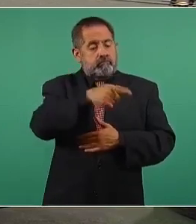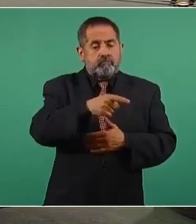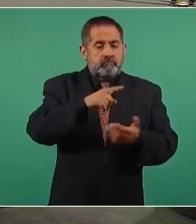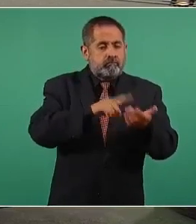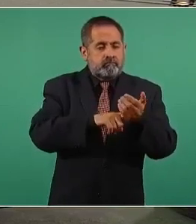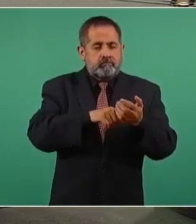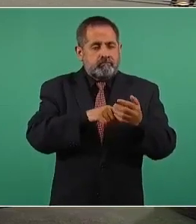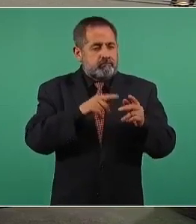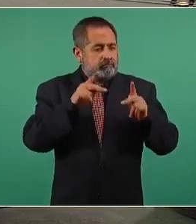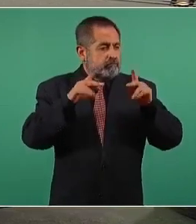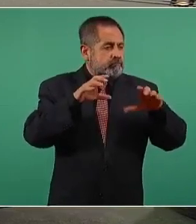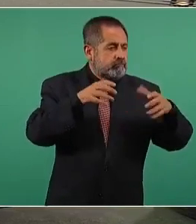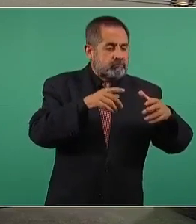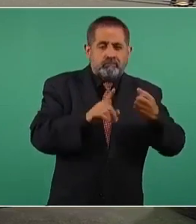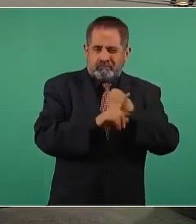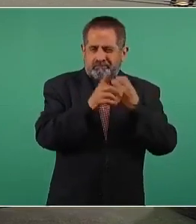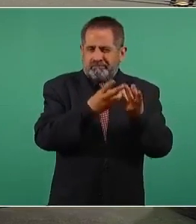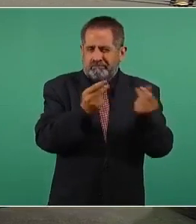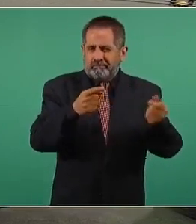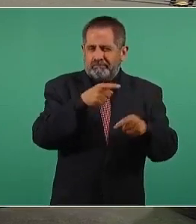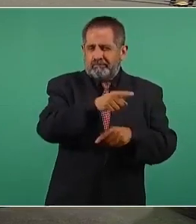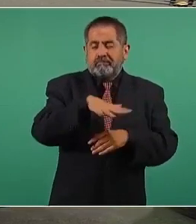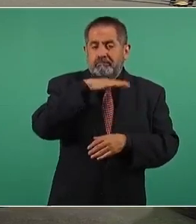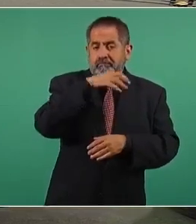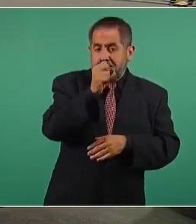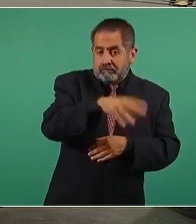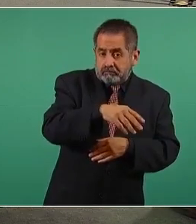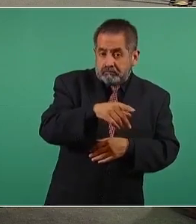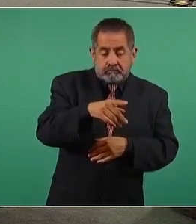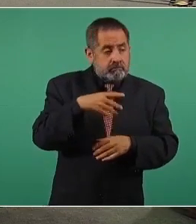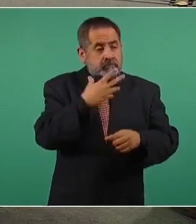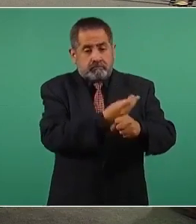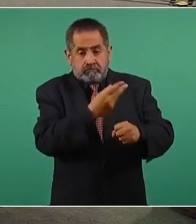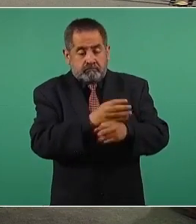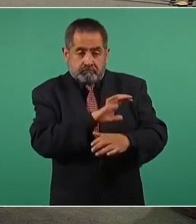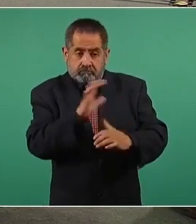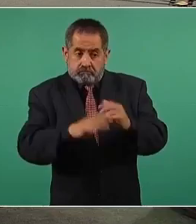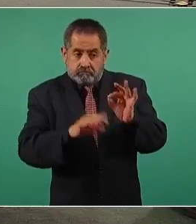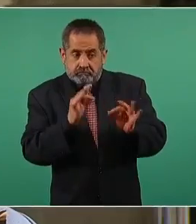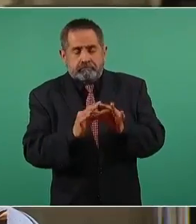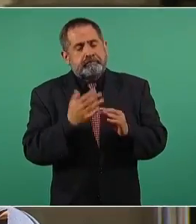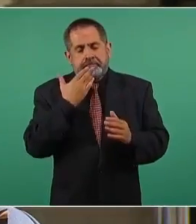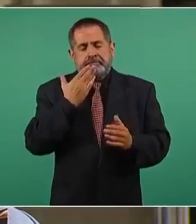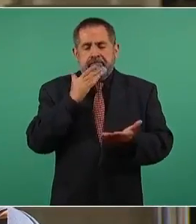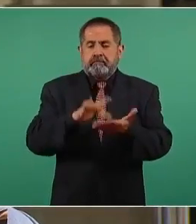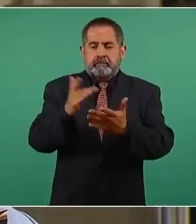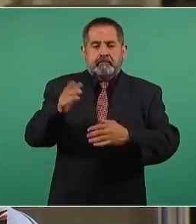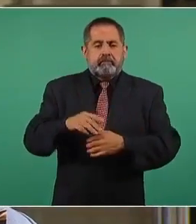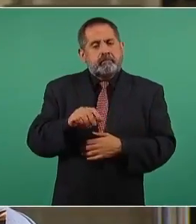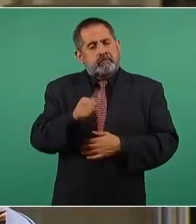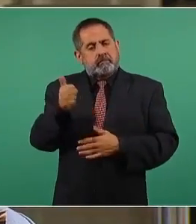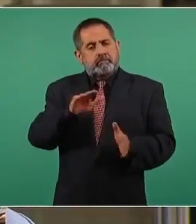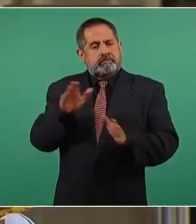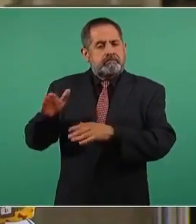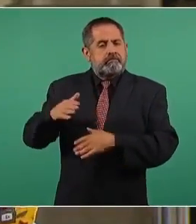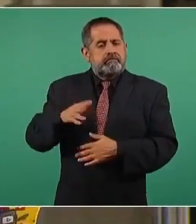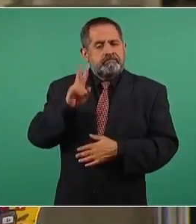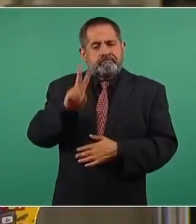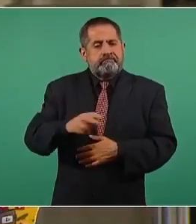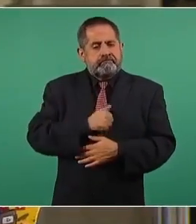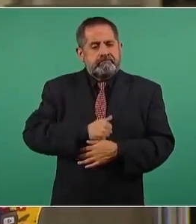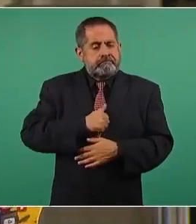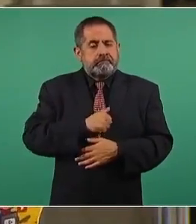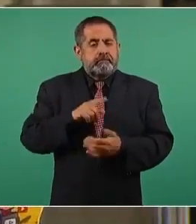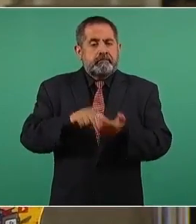Solbosch a solucionar el problema de la basura enterrada. Y por otro lado, presidente, desgraciadamente